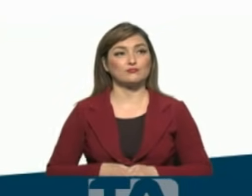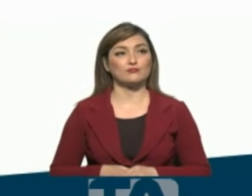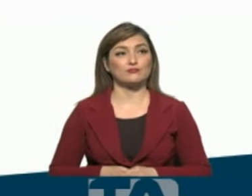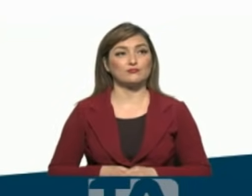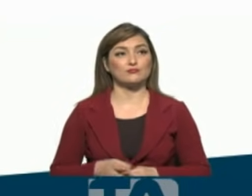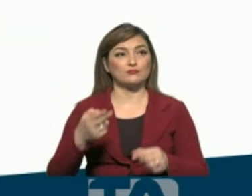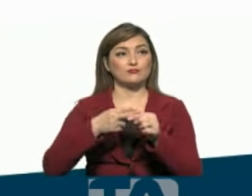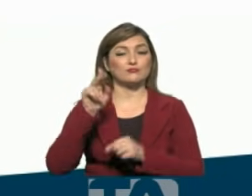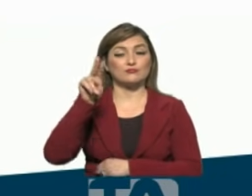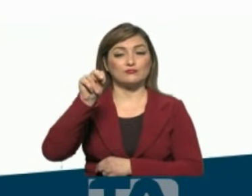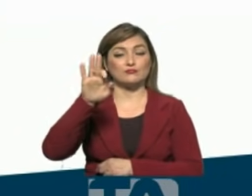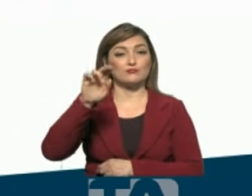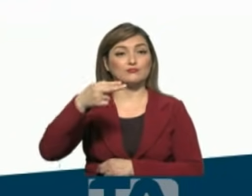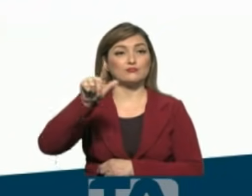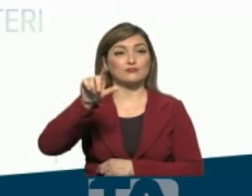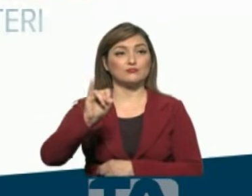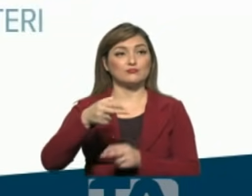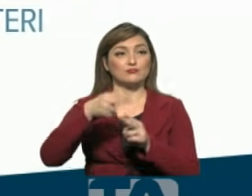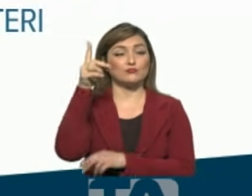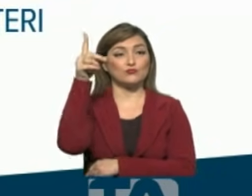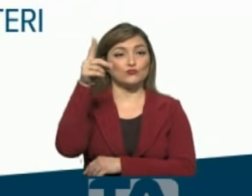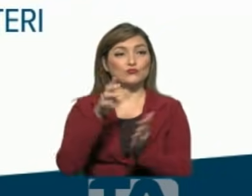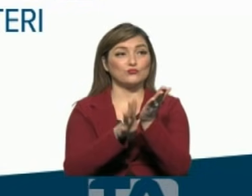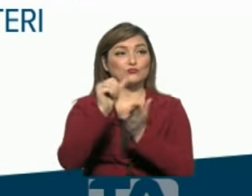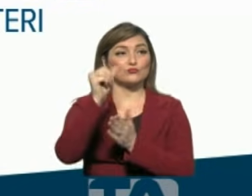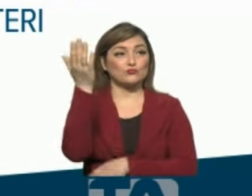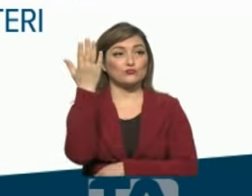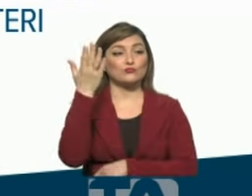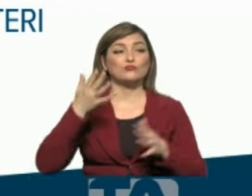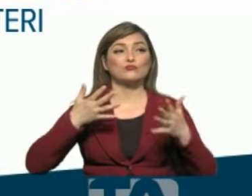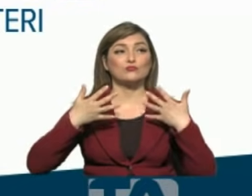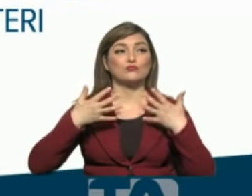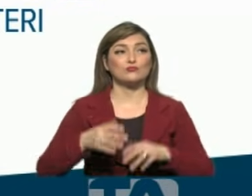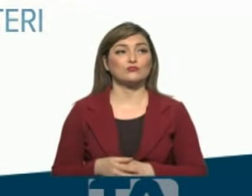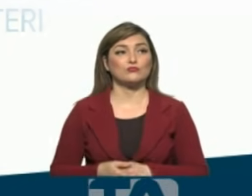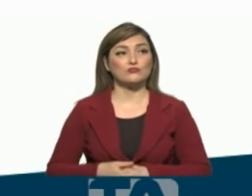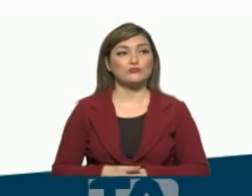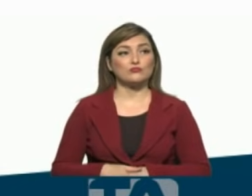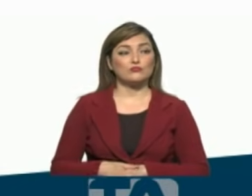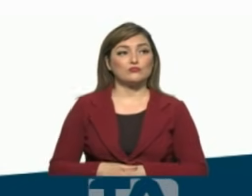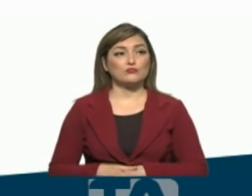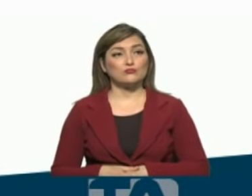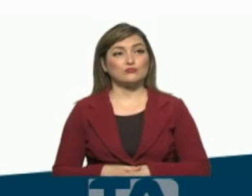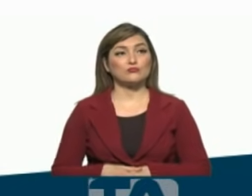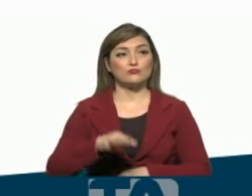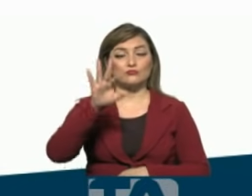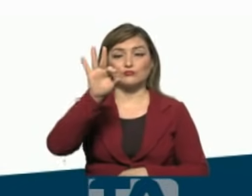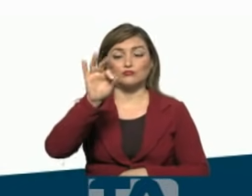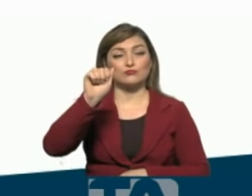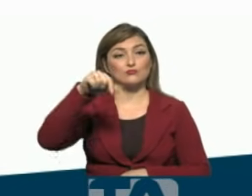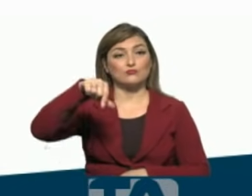al ruedo también Natalie Viteri, exdiputada, hermana de la alcaldesa de Guayaquil, Cintia Viteri, y Carlos Falqués